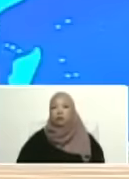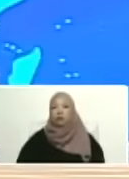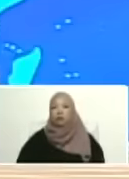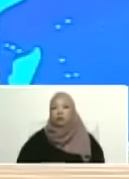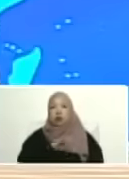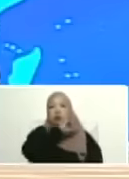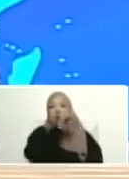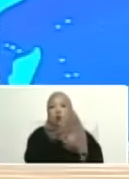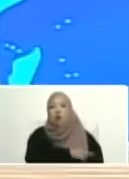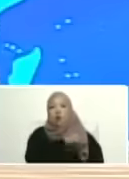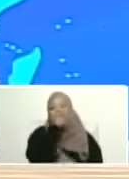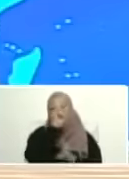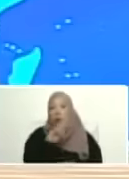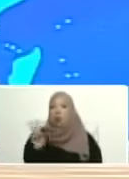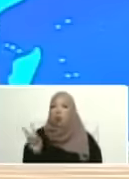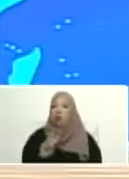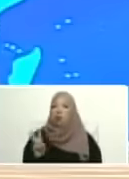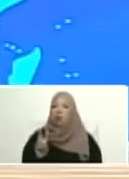Podemos hacer respetar a Venezuela.